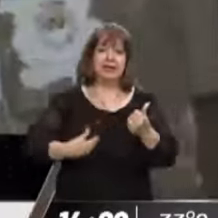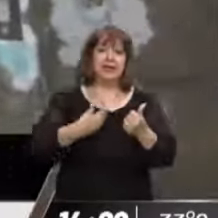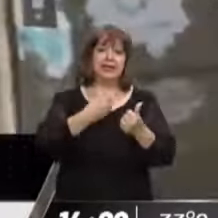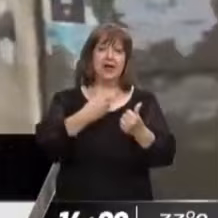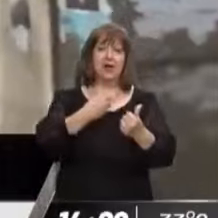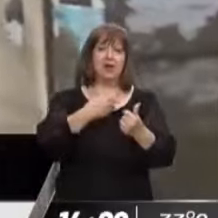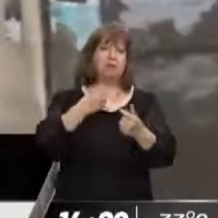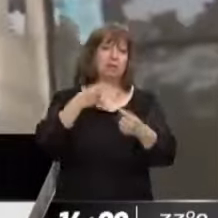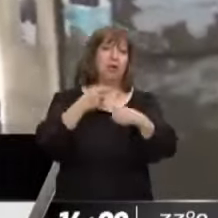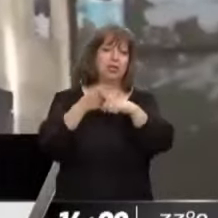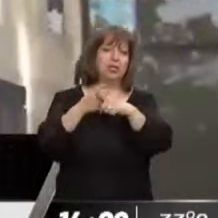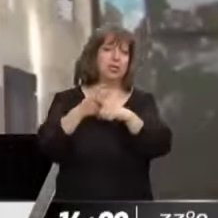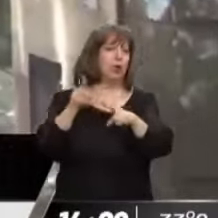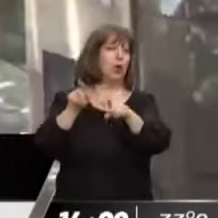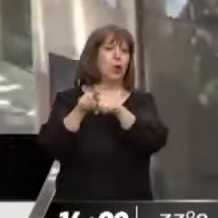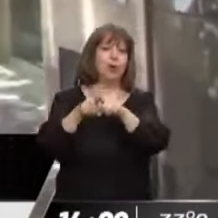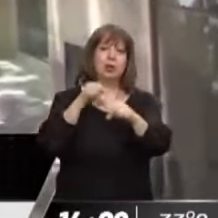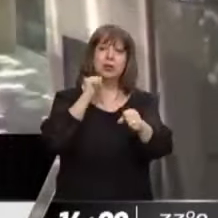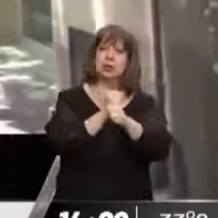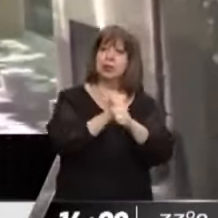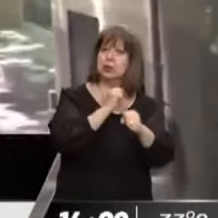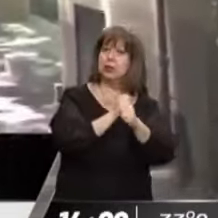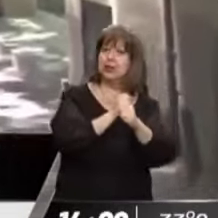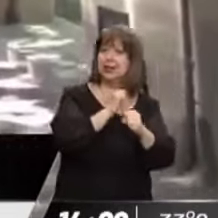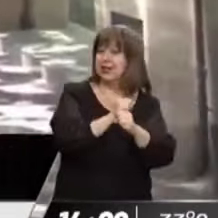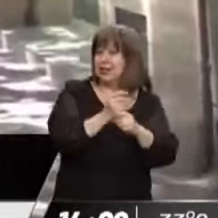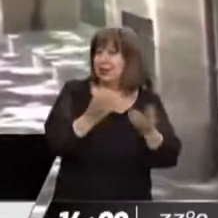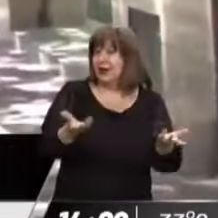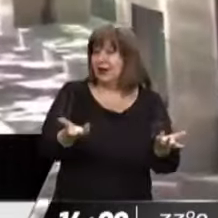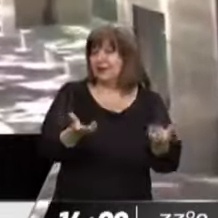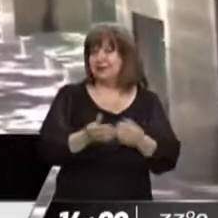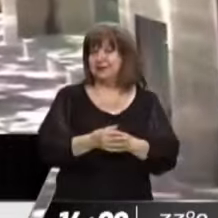kilómetro cero. Bueno, se espera mucho más calor a la tarde y viento sonda, así que a tener mucho cuidado.